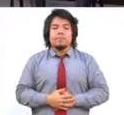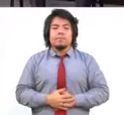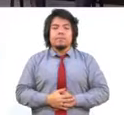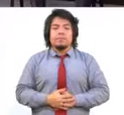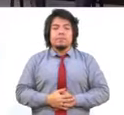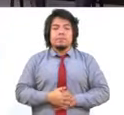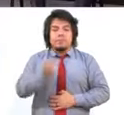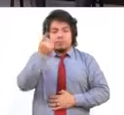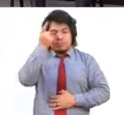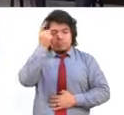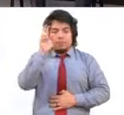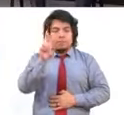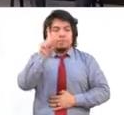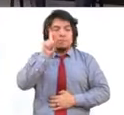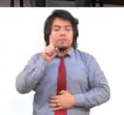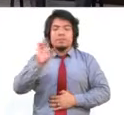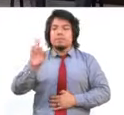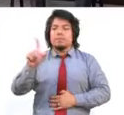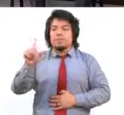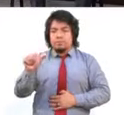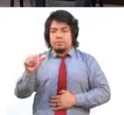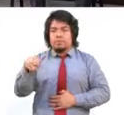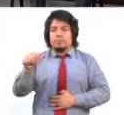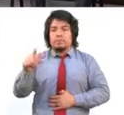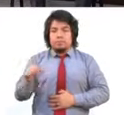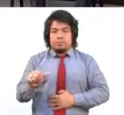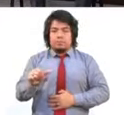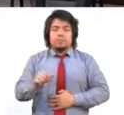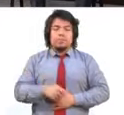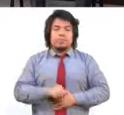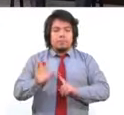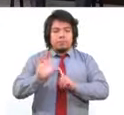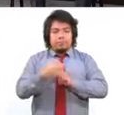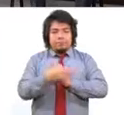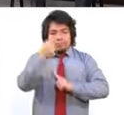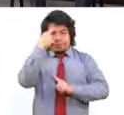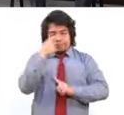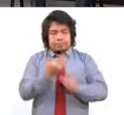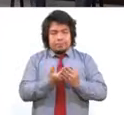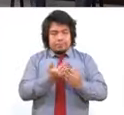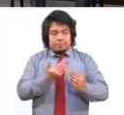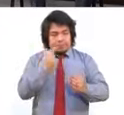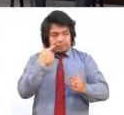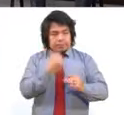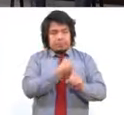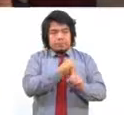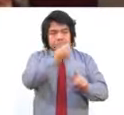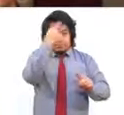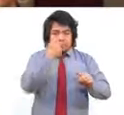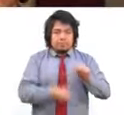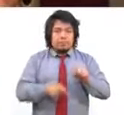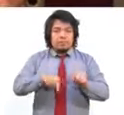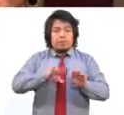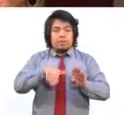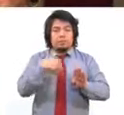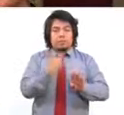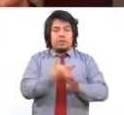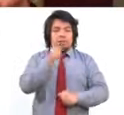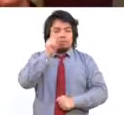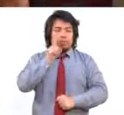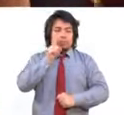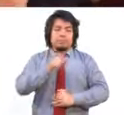La doctora Fabiola Alaní Sámano, comisionada nacional para prevenir y erradicar la violencia contra las mujeres.